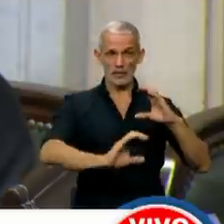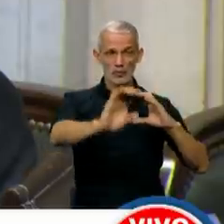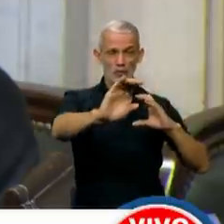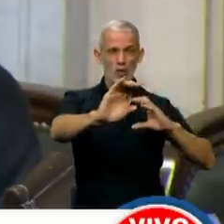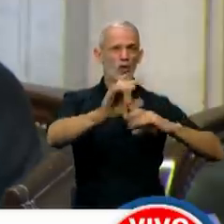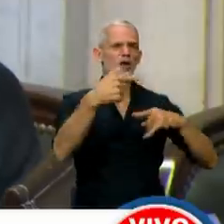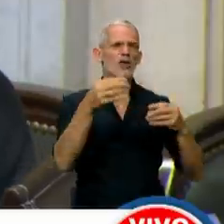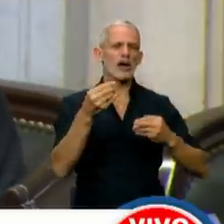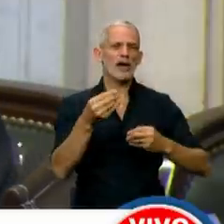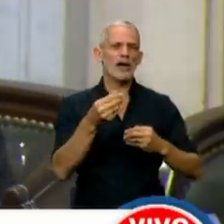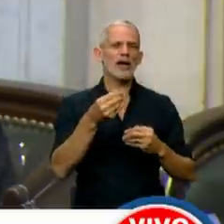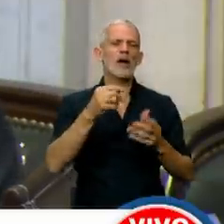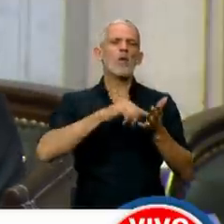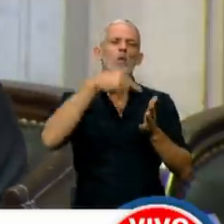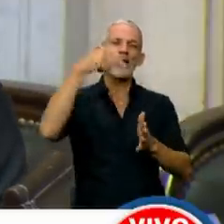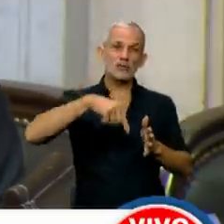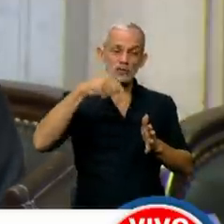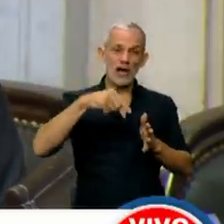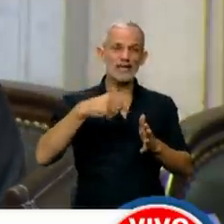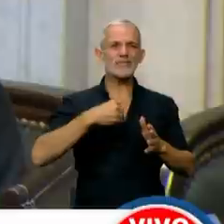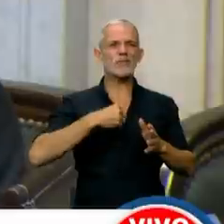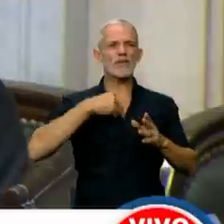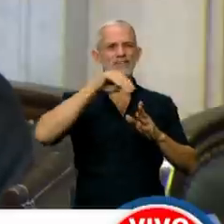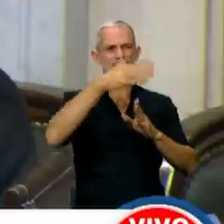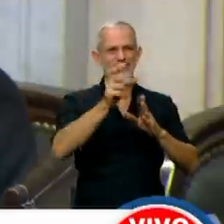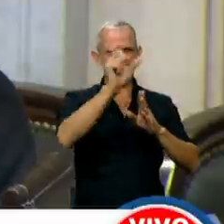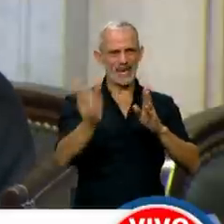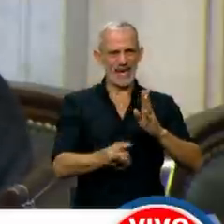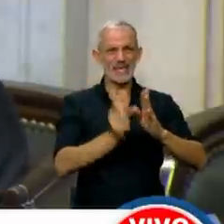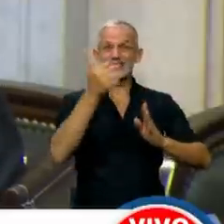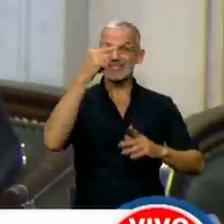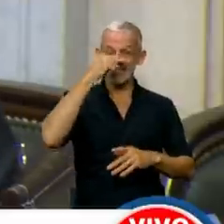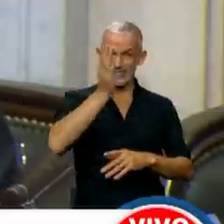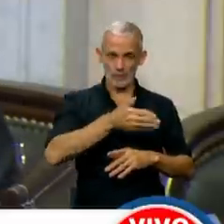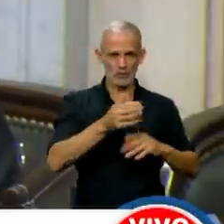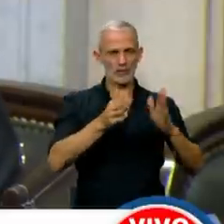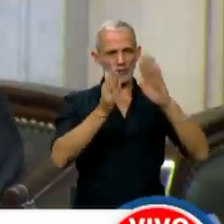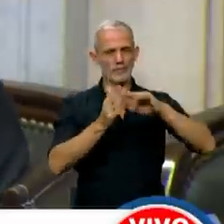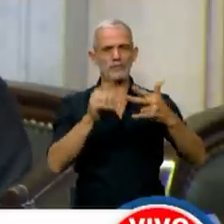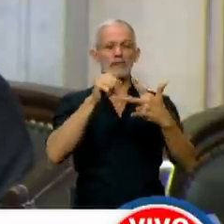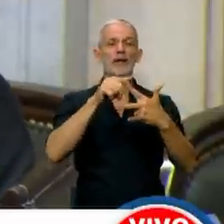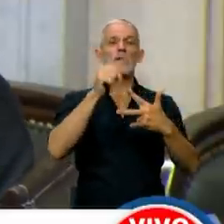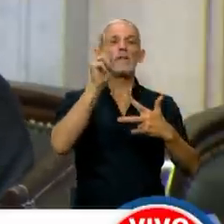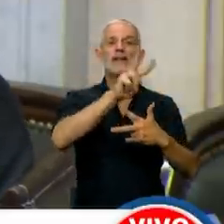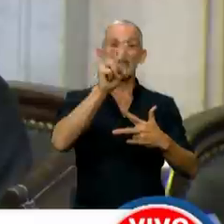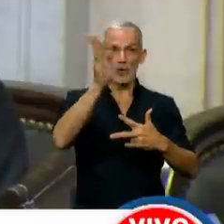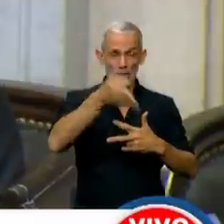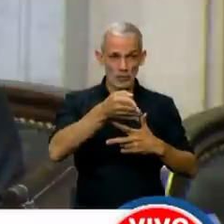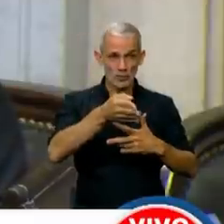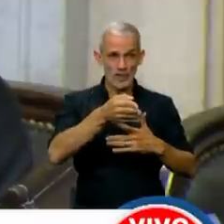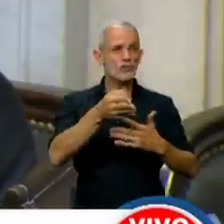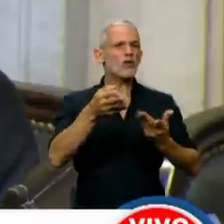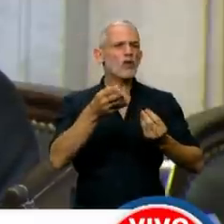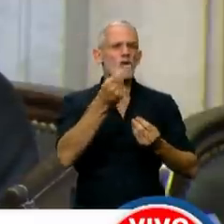son destinados al anbaa y principalmente al conurbano bonaerense el 22 por ciento de los